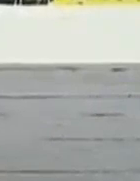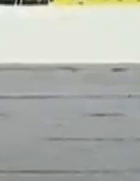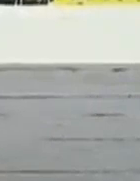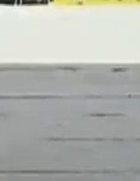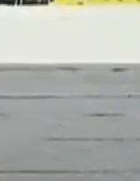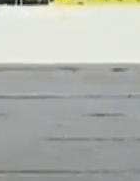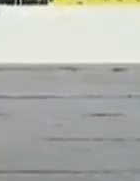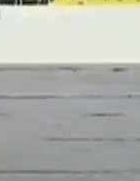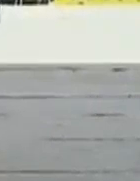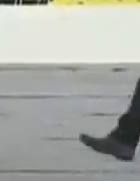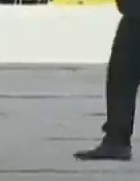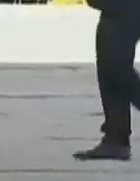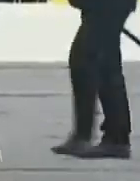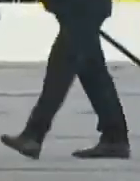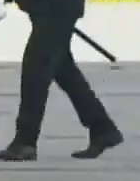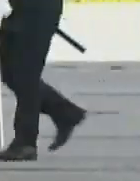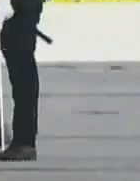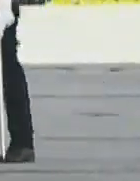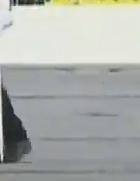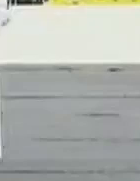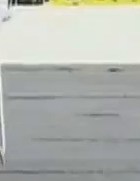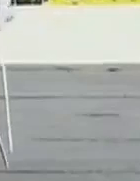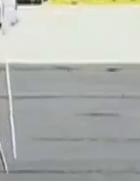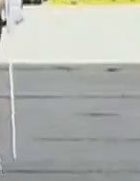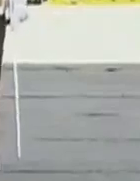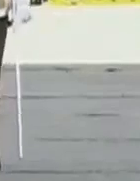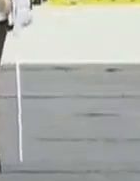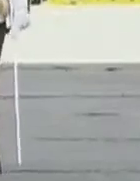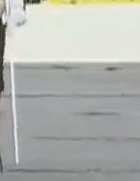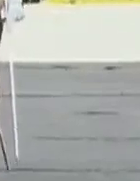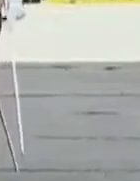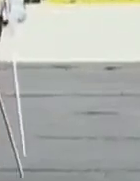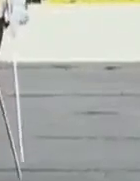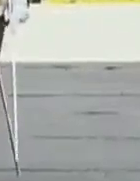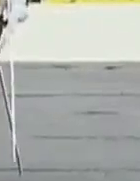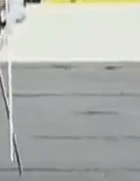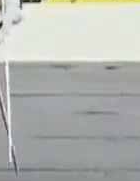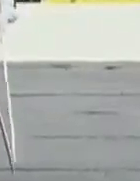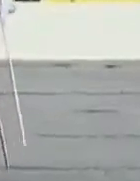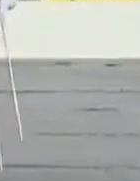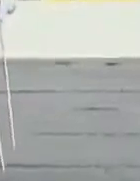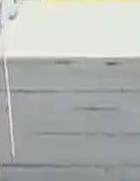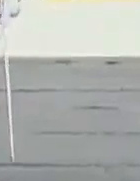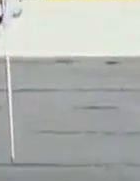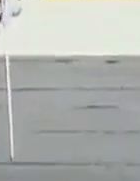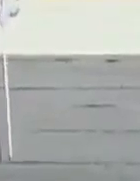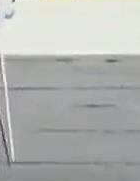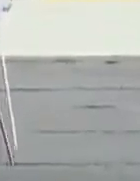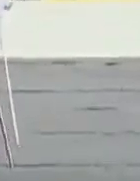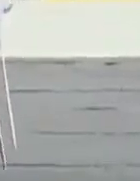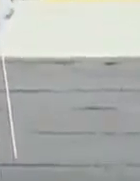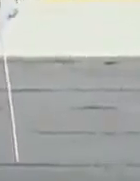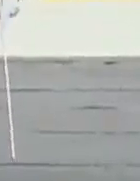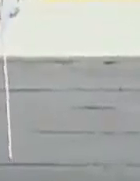espada, soldados para y por el pueblo, para la liberación de la patria.